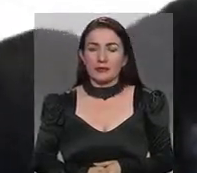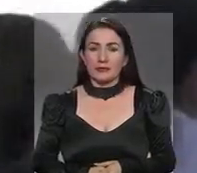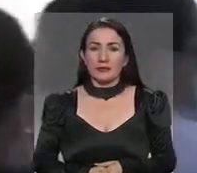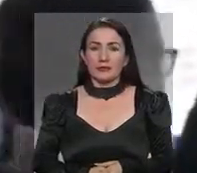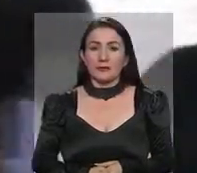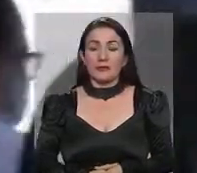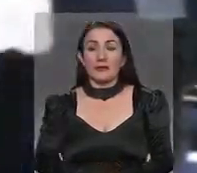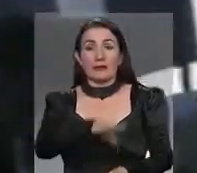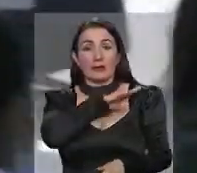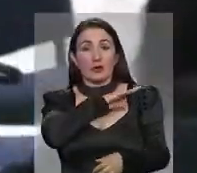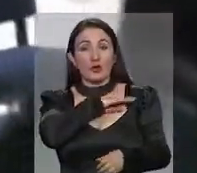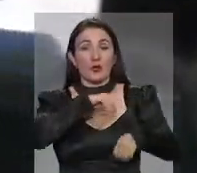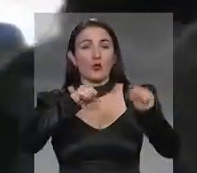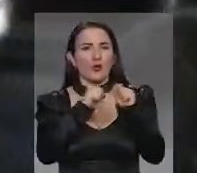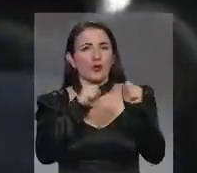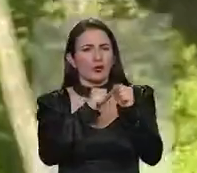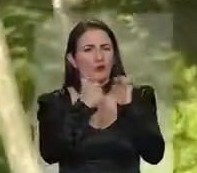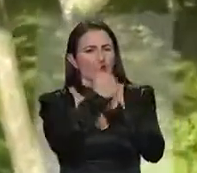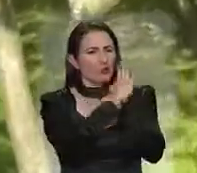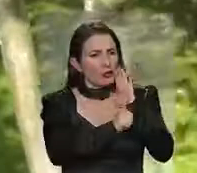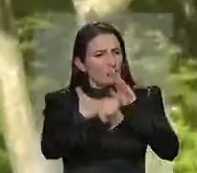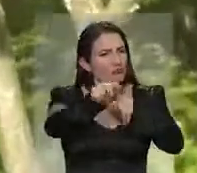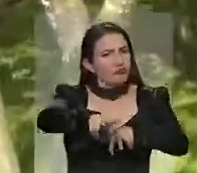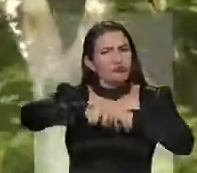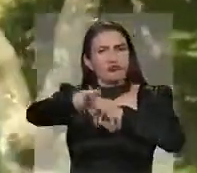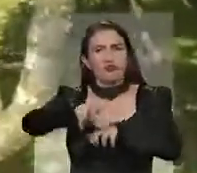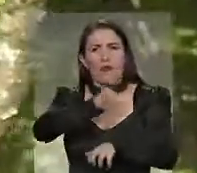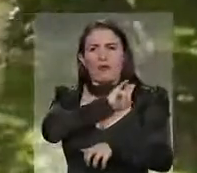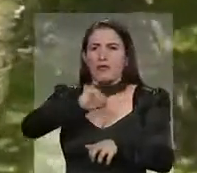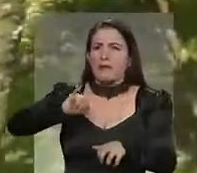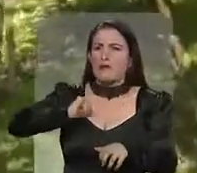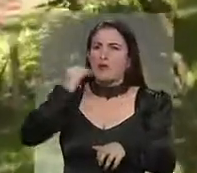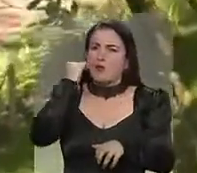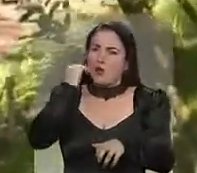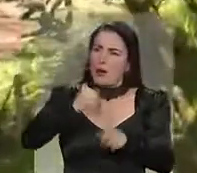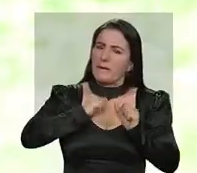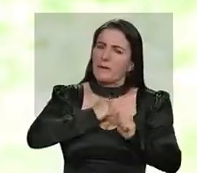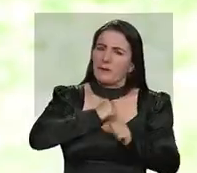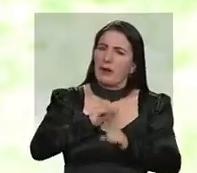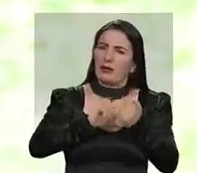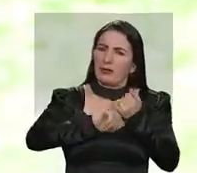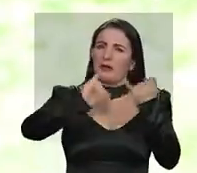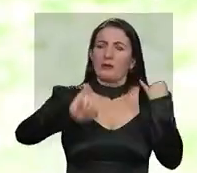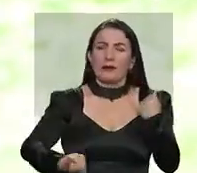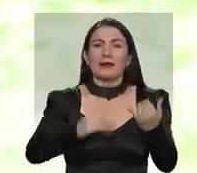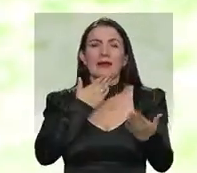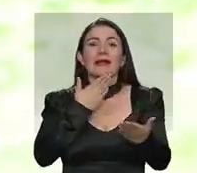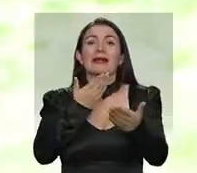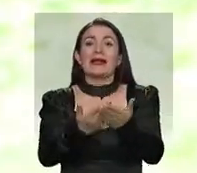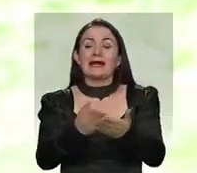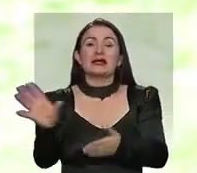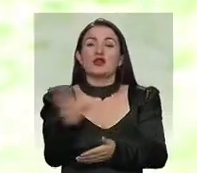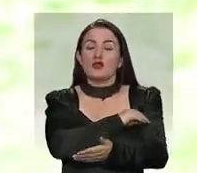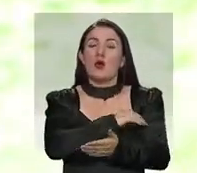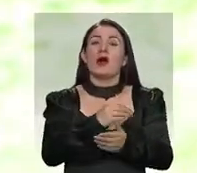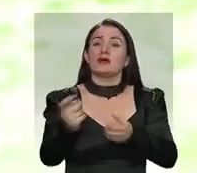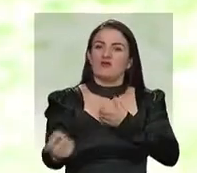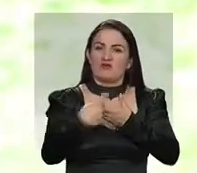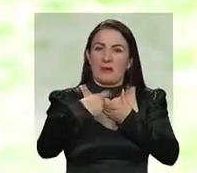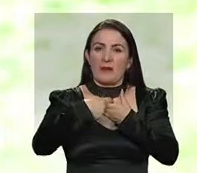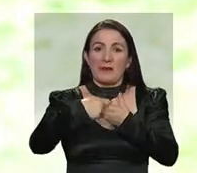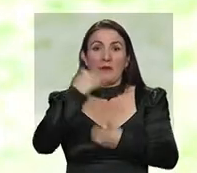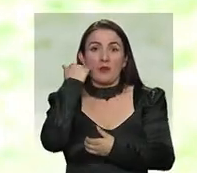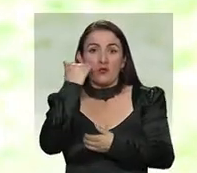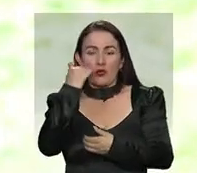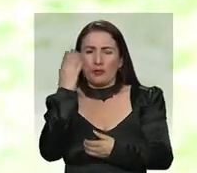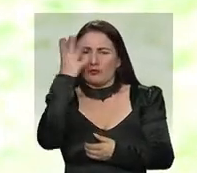Para la alcaldesa de Bogotá, este programa ayuda a fomentar la independencia económica de la mujer. Mil gracias por hacer parte de este programa que es tal vez uno de los